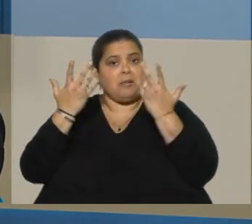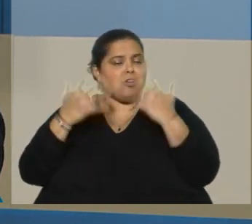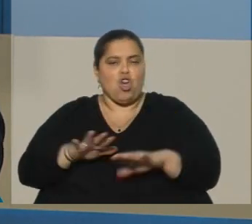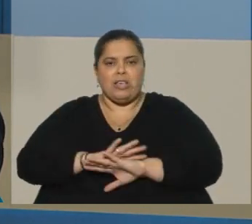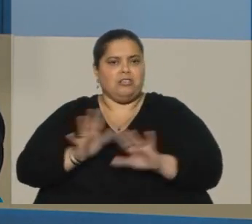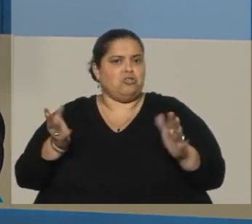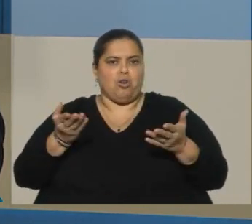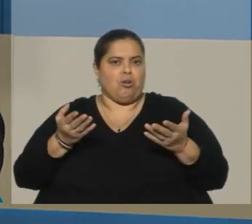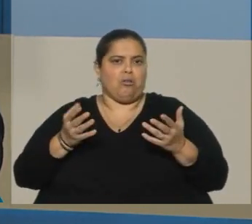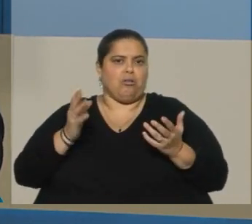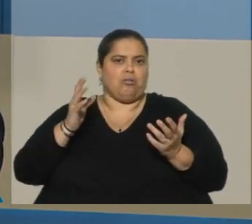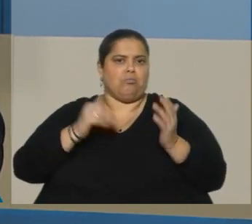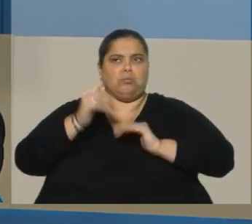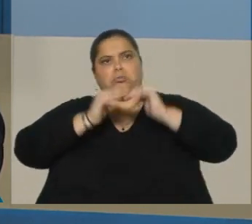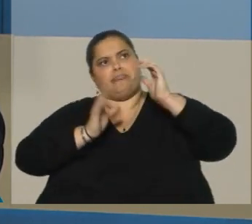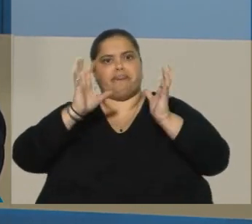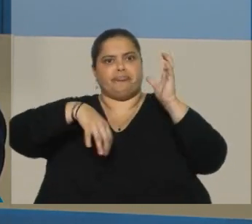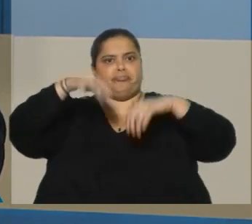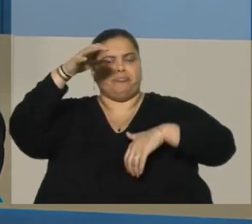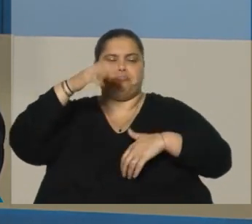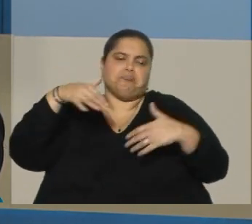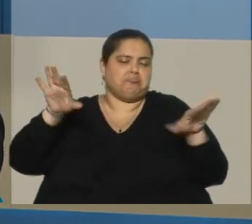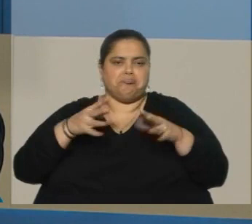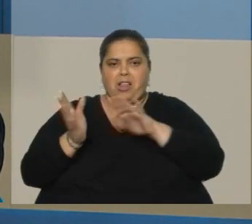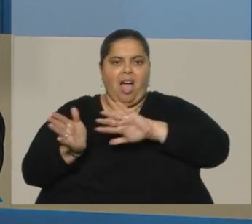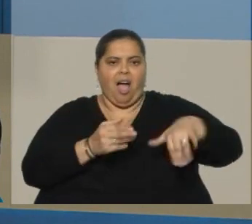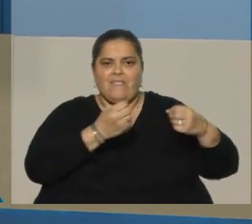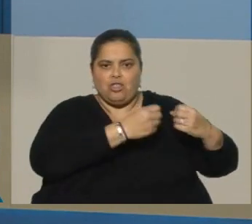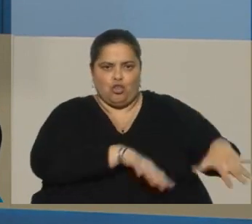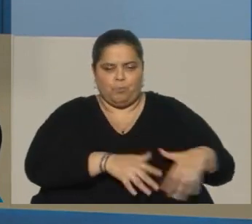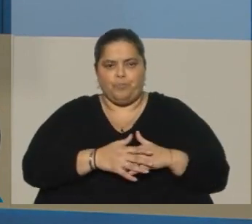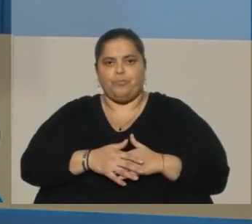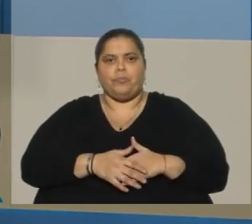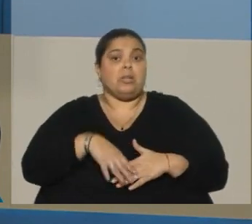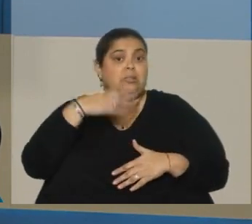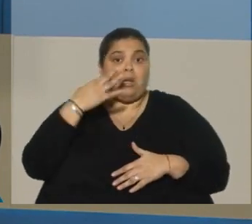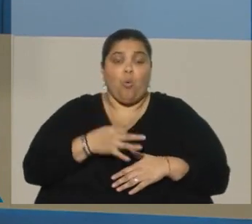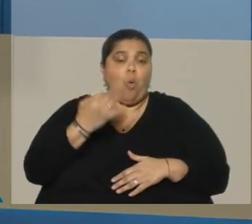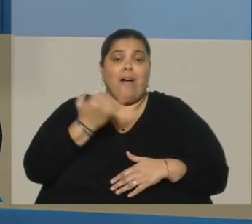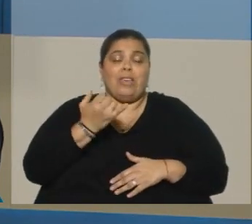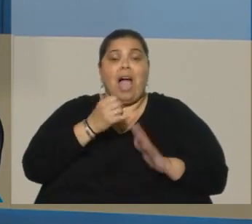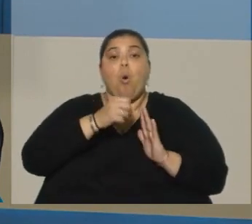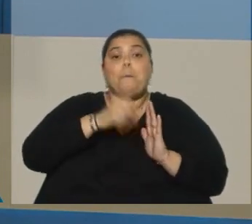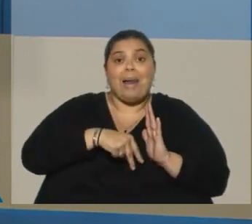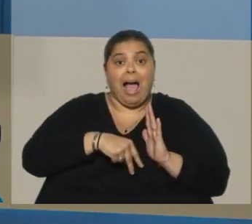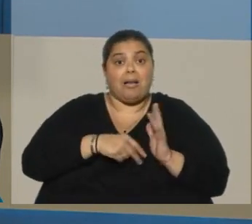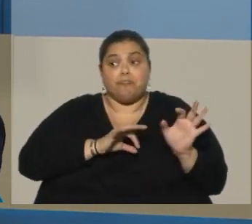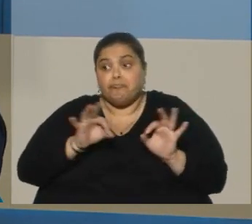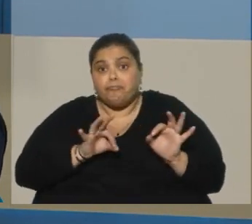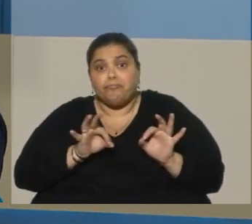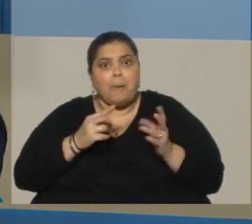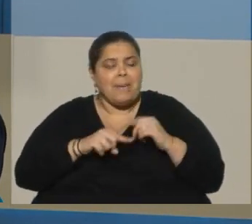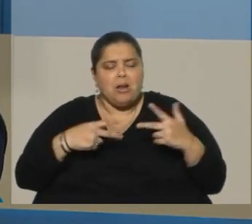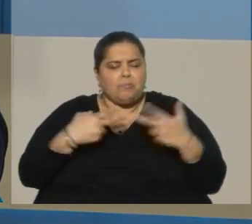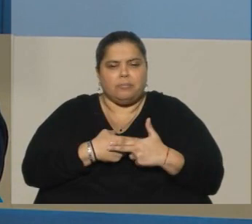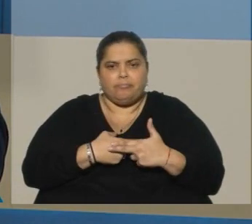sin entrar en juicios de valor sobre lo sucedido, claramente había un plan estratégico, quedó trunco, quedó a medio camino.